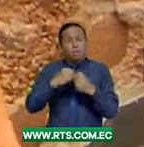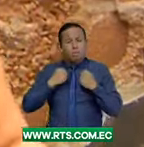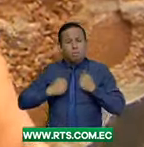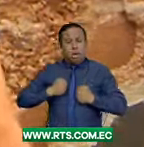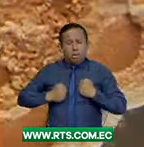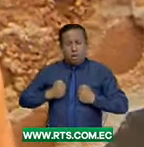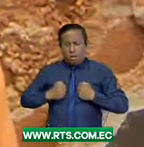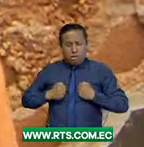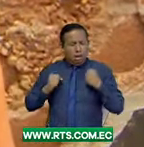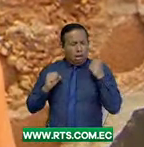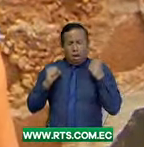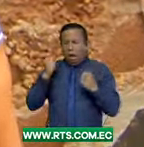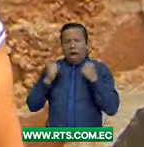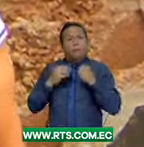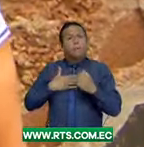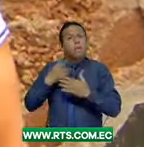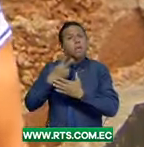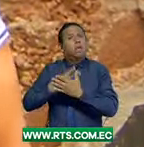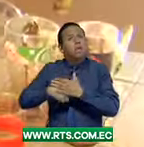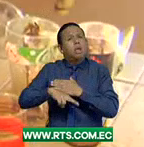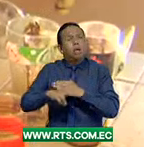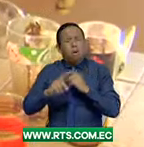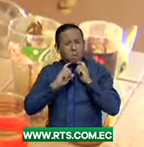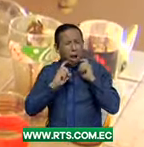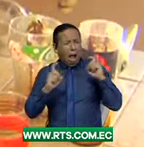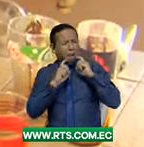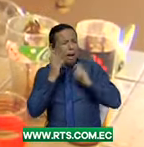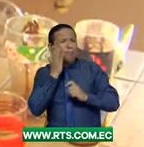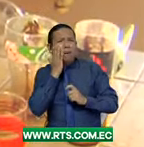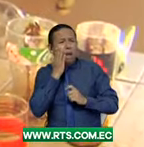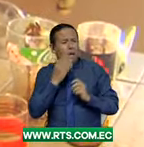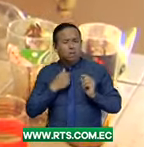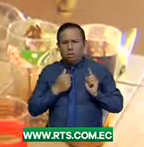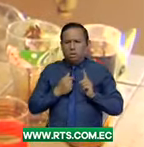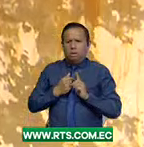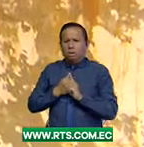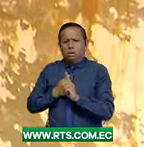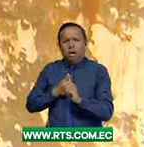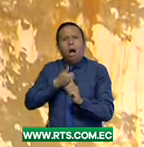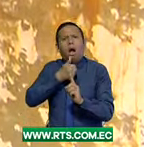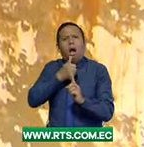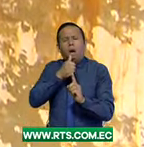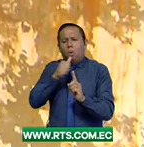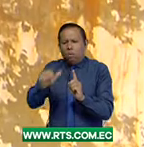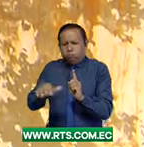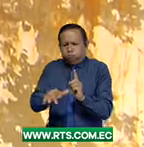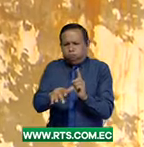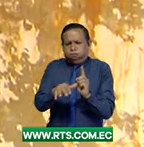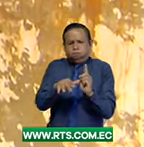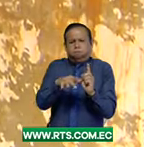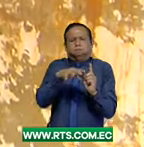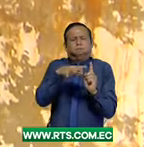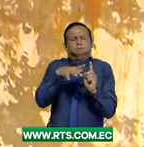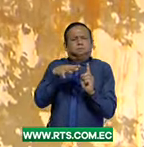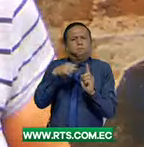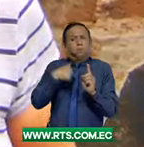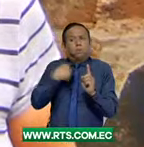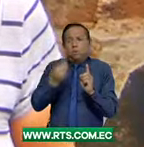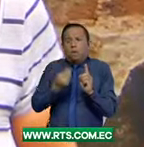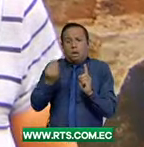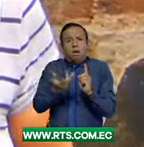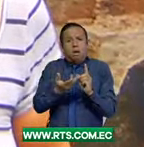escuchaba nomás los gritos de mis hijos que me llamaban. A lo que me meto para la cocina, el nivel seguía subiendo, entonces yo lo que hago, no sé cómo me subí